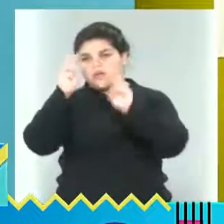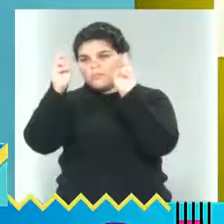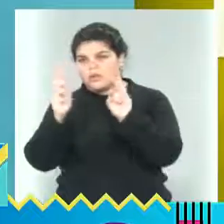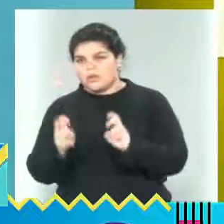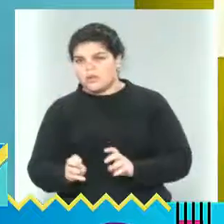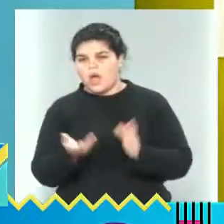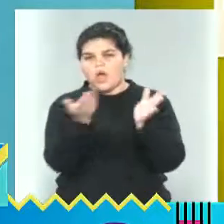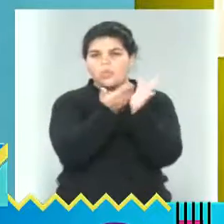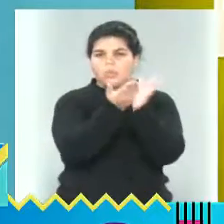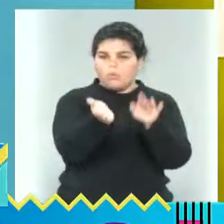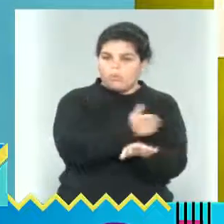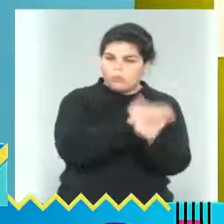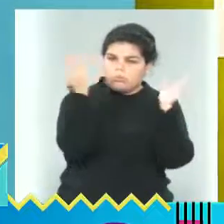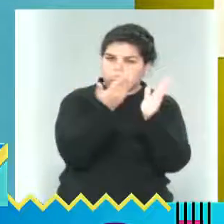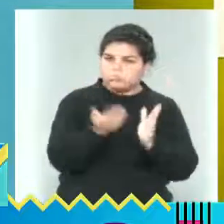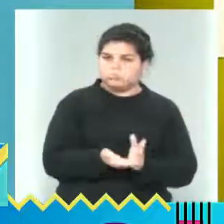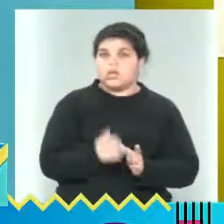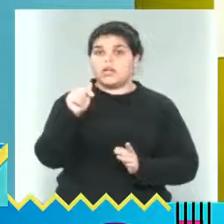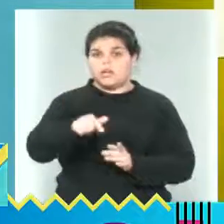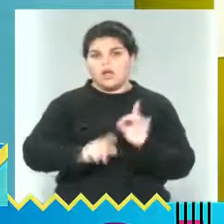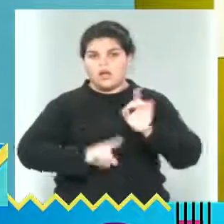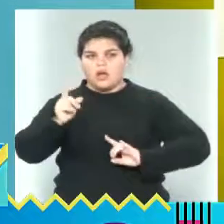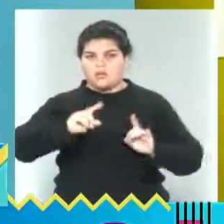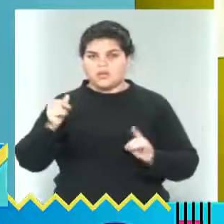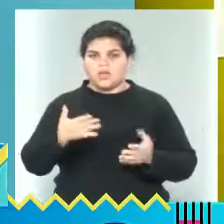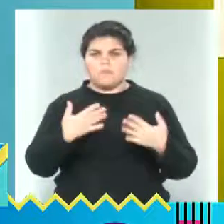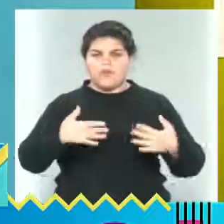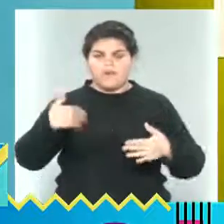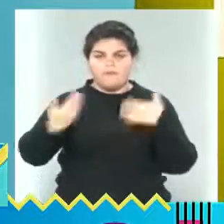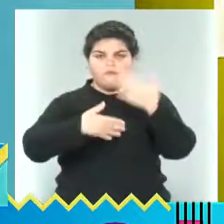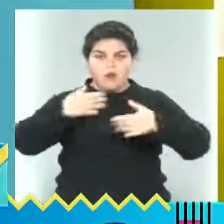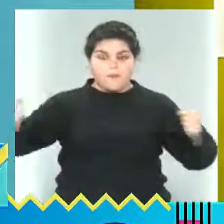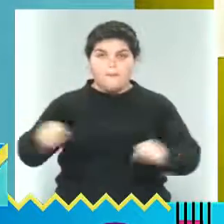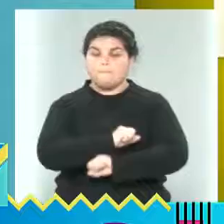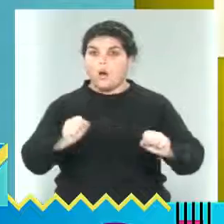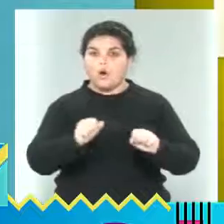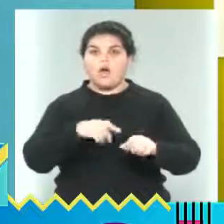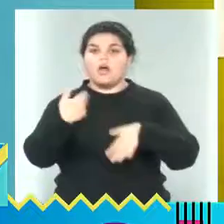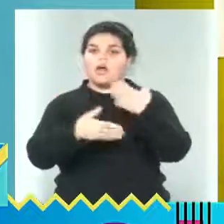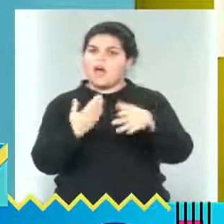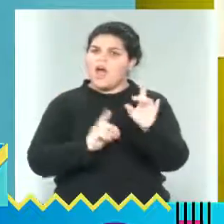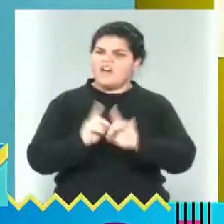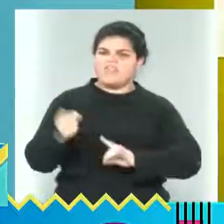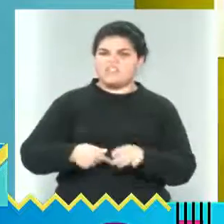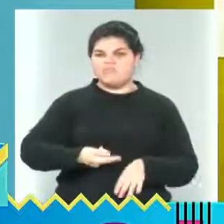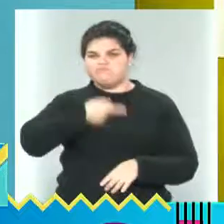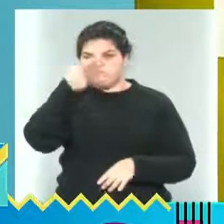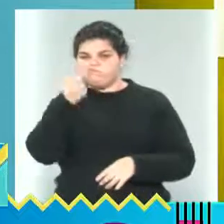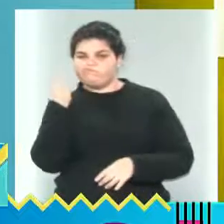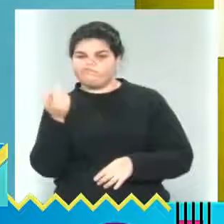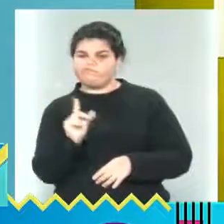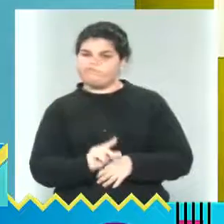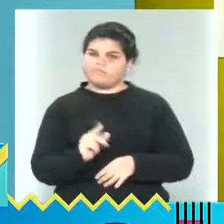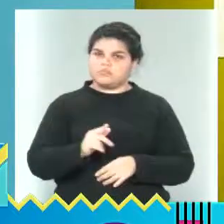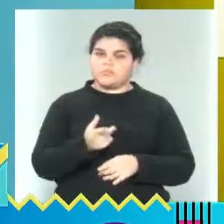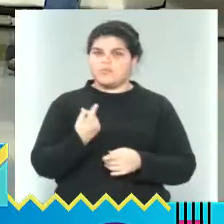investigadores, se puede hacer de una manera dramática, apocalíptica si se quiere, y a otras veces se hace de una manera desinteresada. ¿Por qué no buscar un